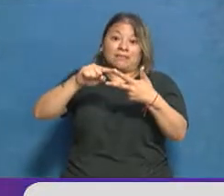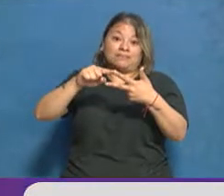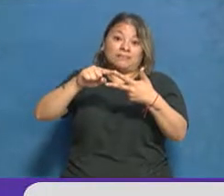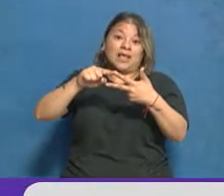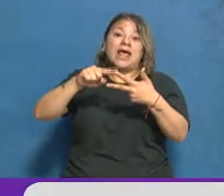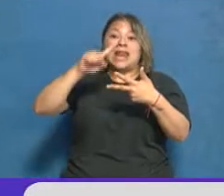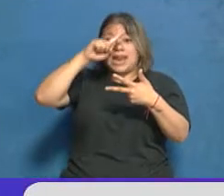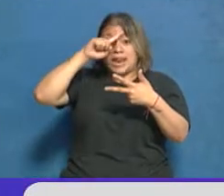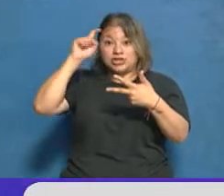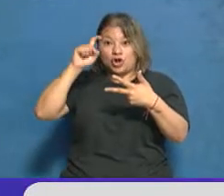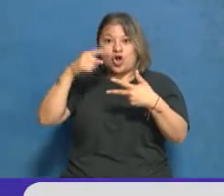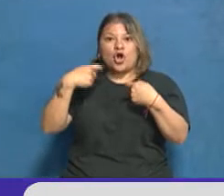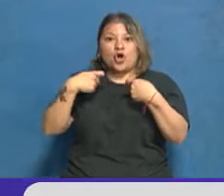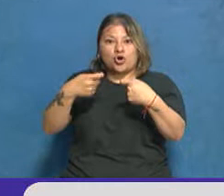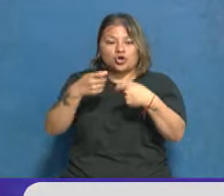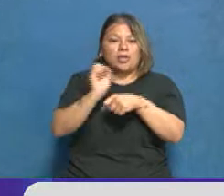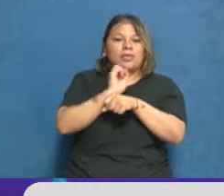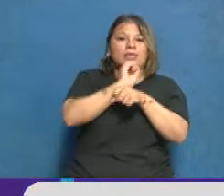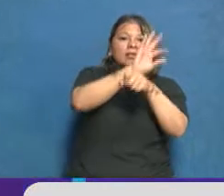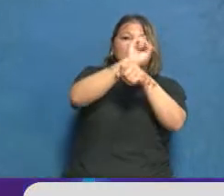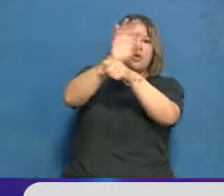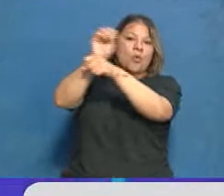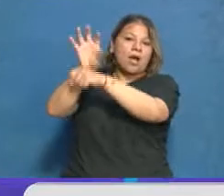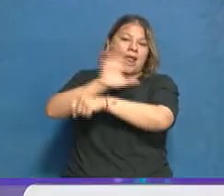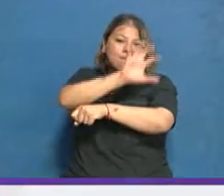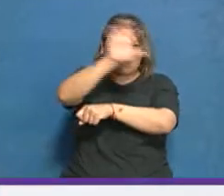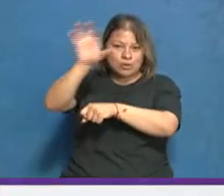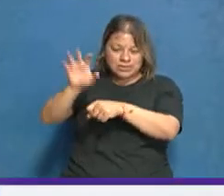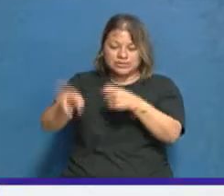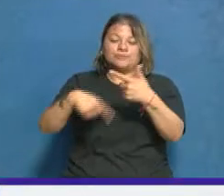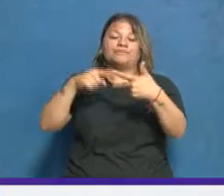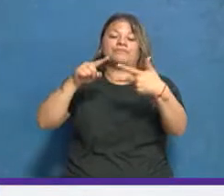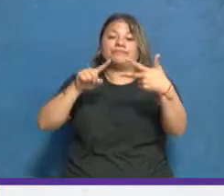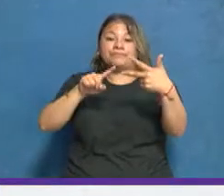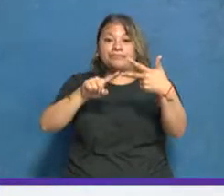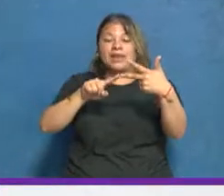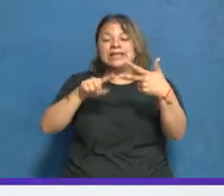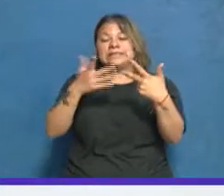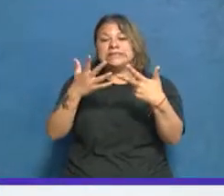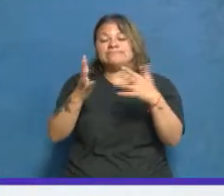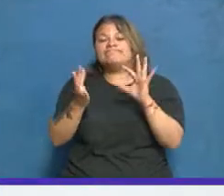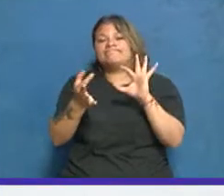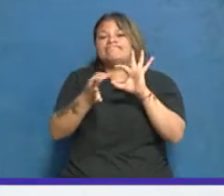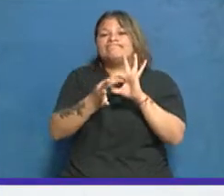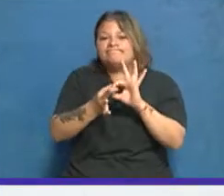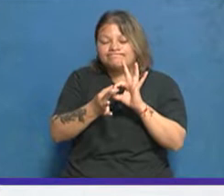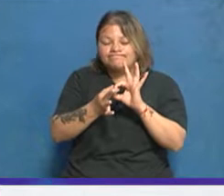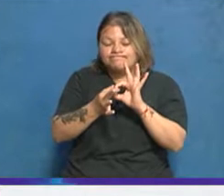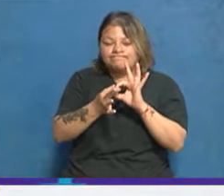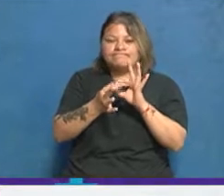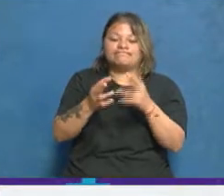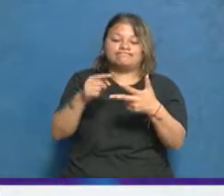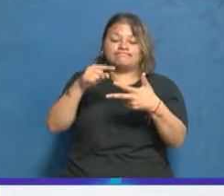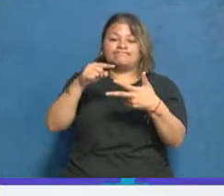costo de distribución. Lo cierto es que aquí va a confluir una realidad, y es, por un lado,